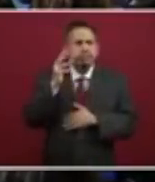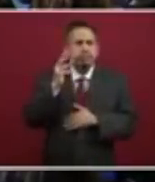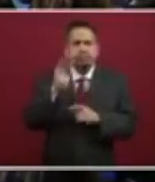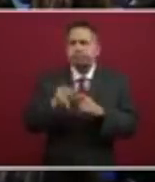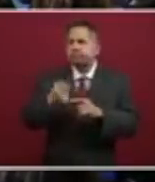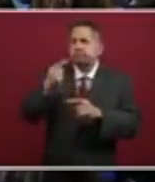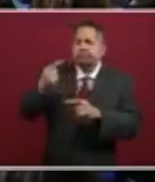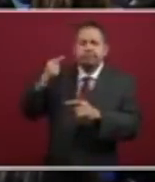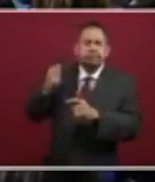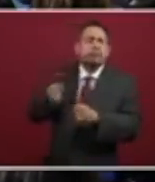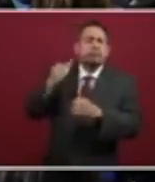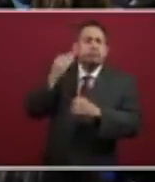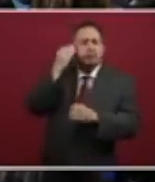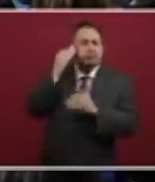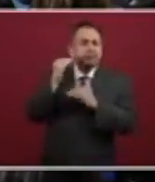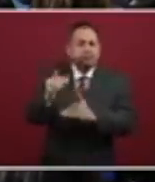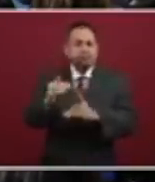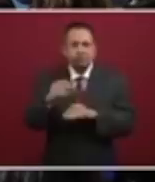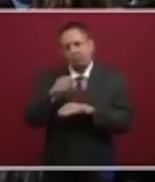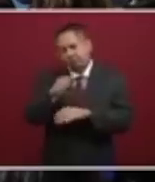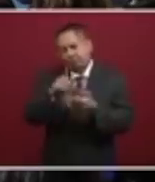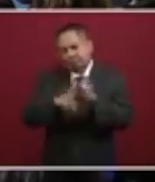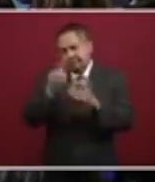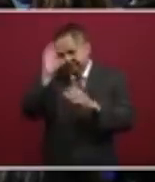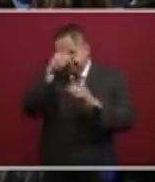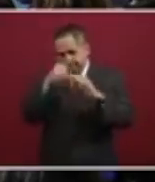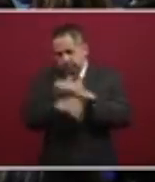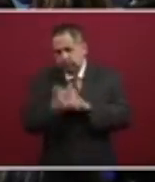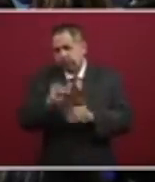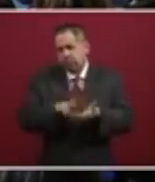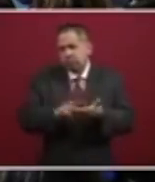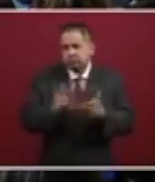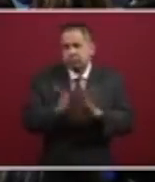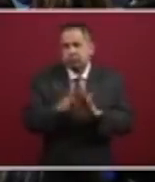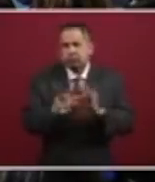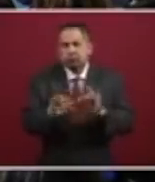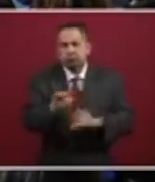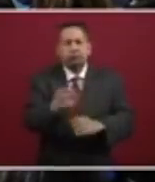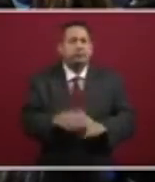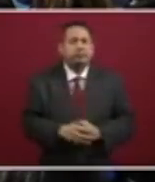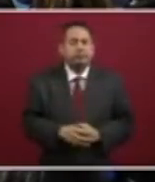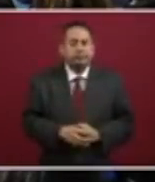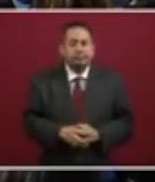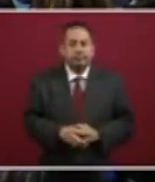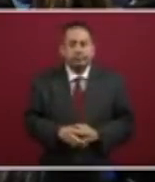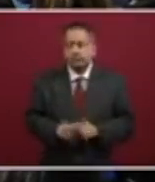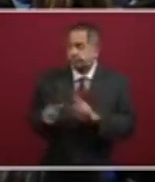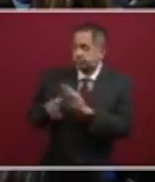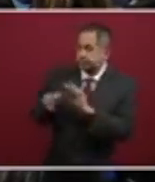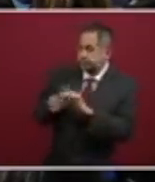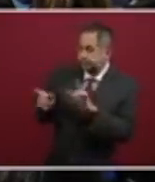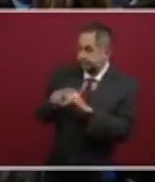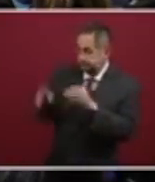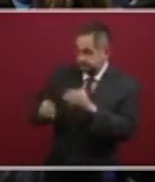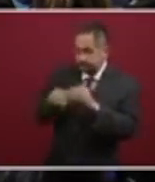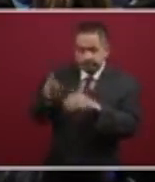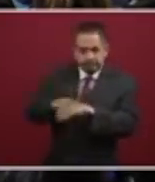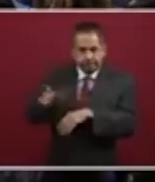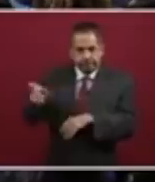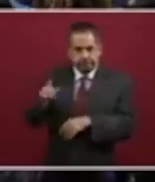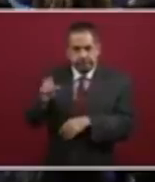pasado, sobre todo por la cuestión científica y de costo. Gracias. Nada más breve para que Alejandro